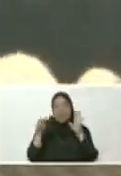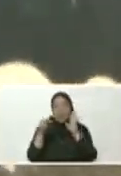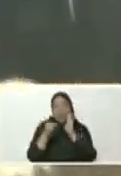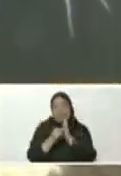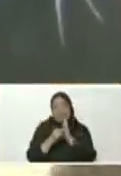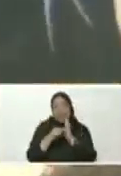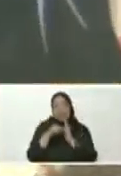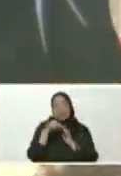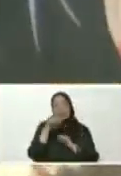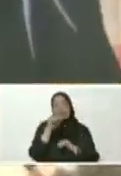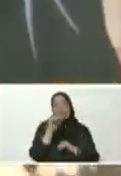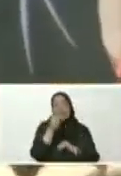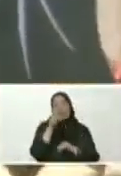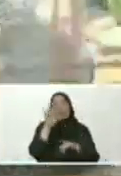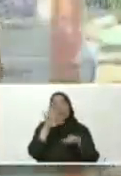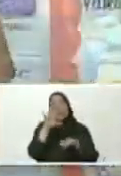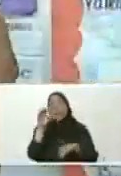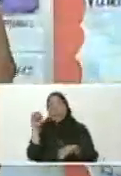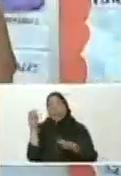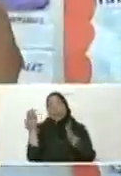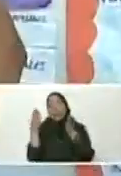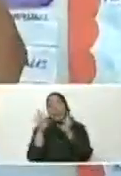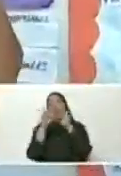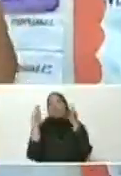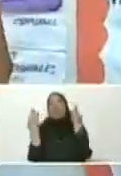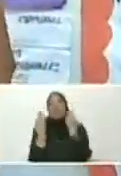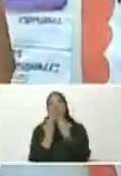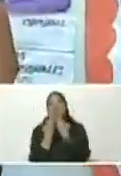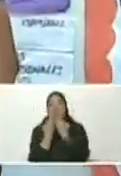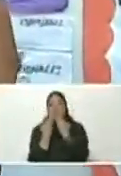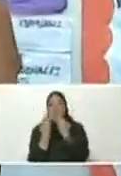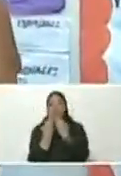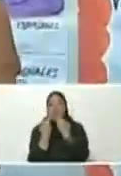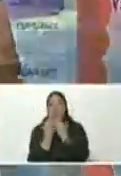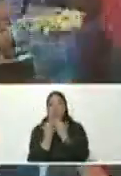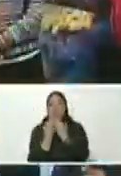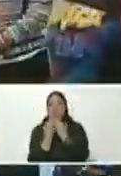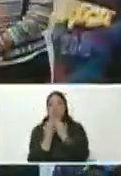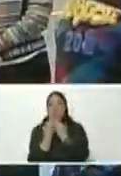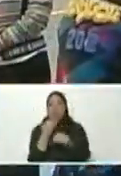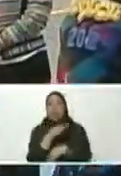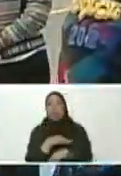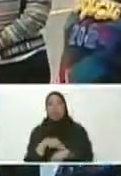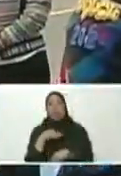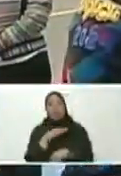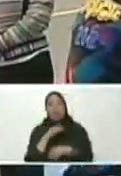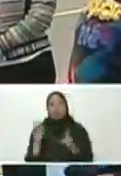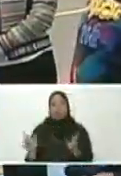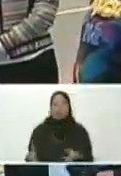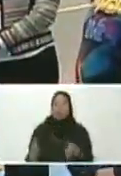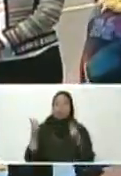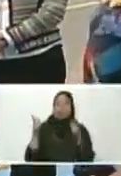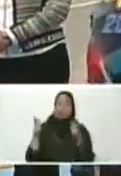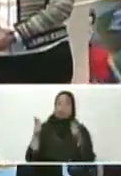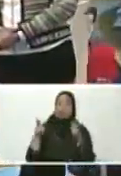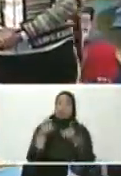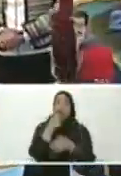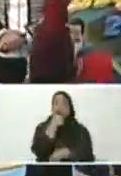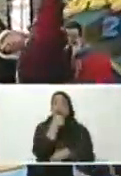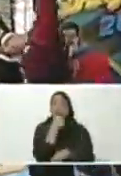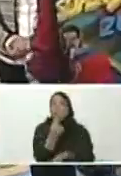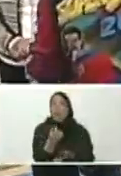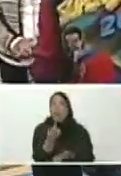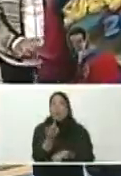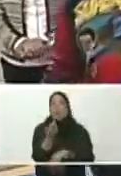llevando bienestar a cada uno de esos hogares. Entonces, para concretar la evaluación técnica de la posibilidad, permita determinar la factibilidad,